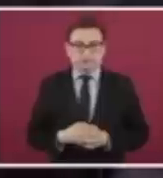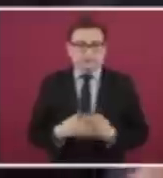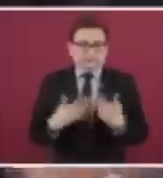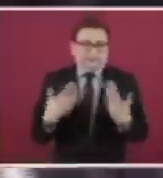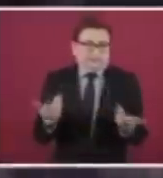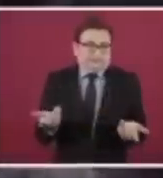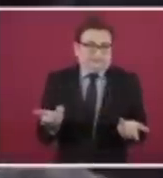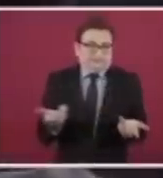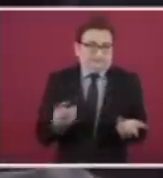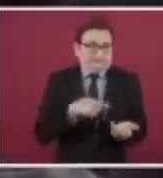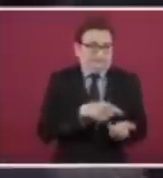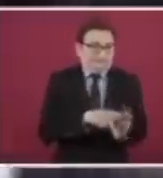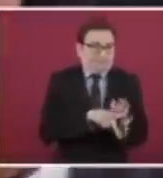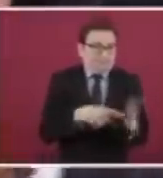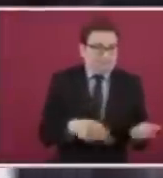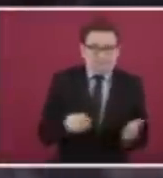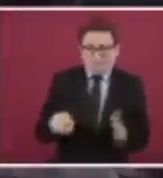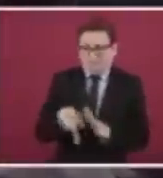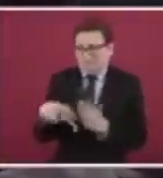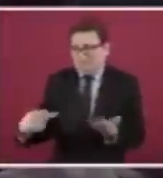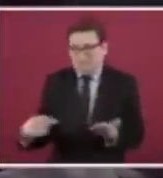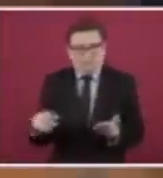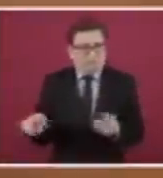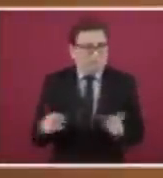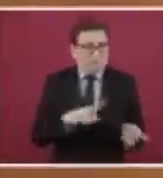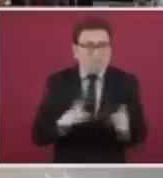así, pero es normal.